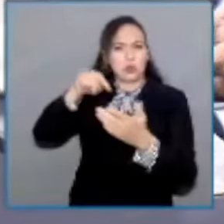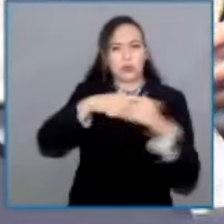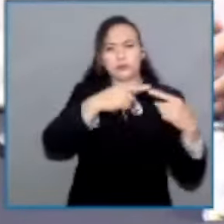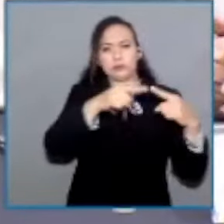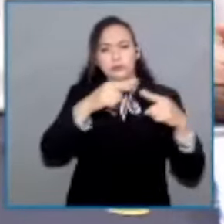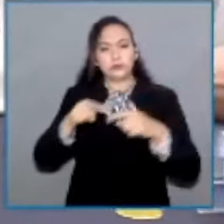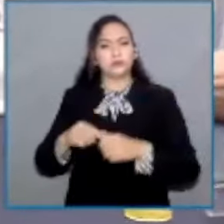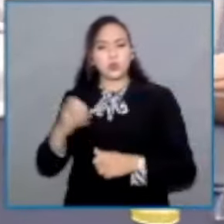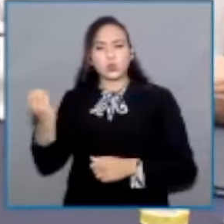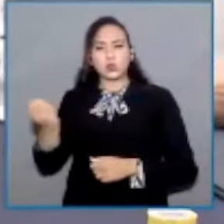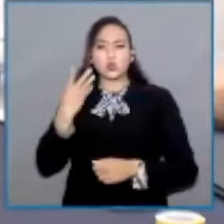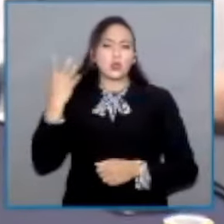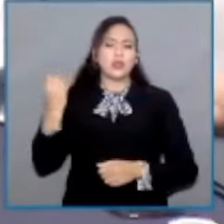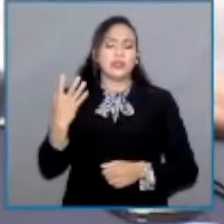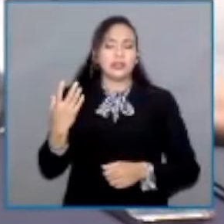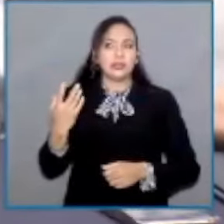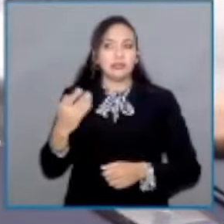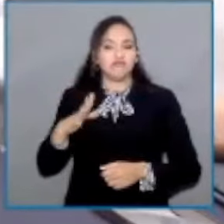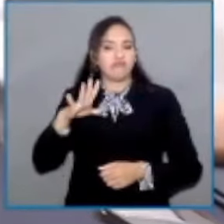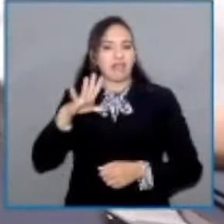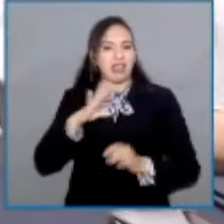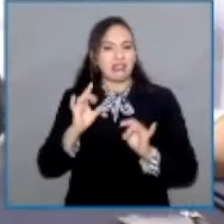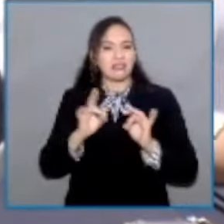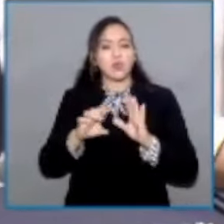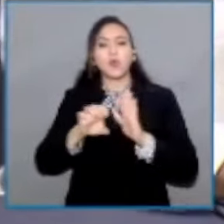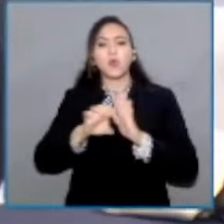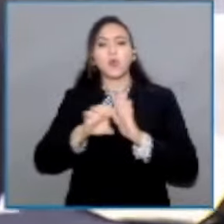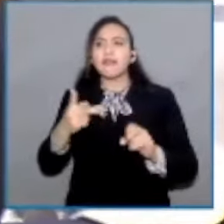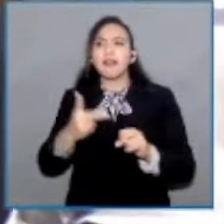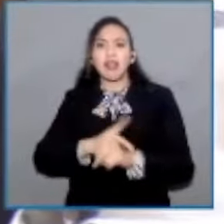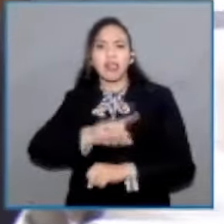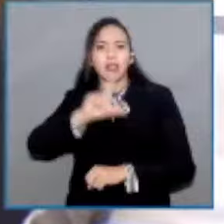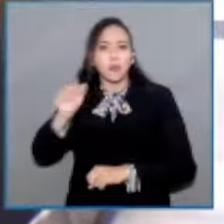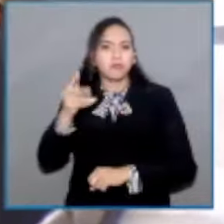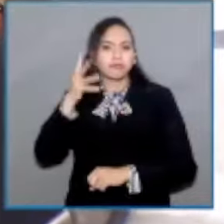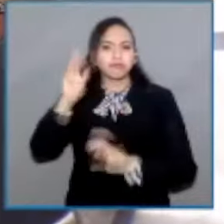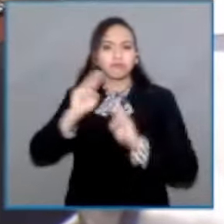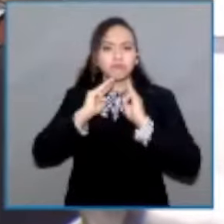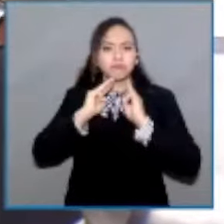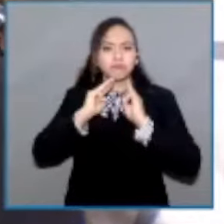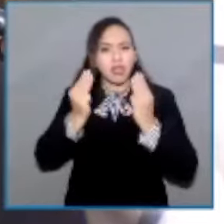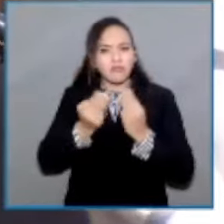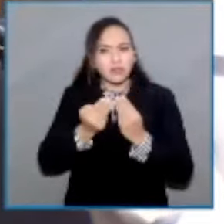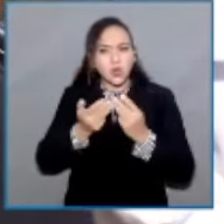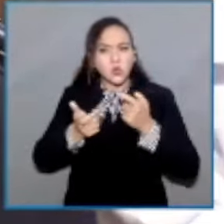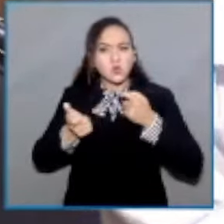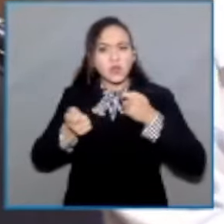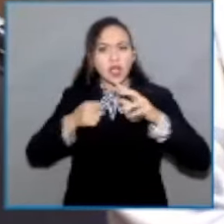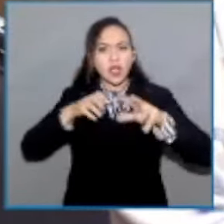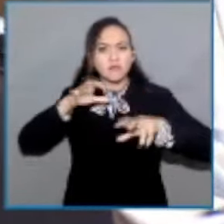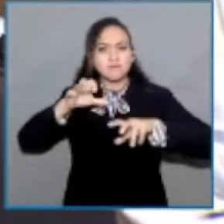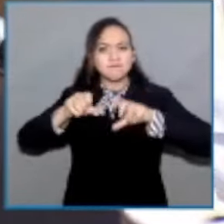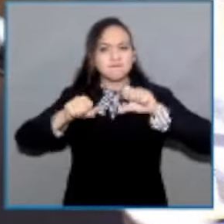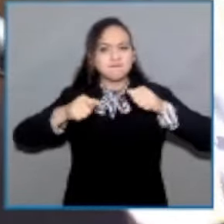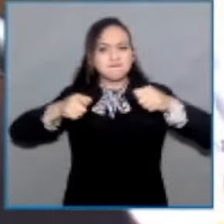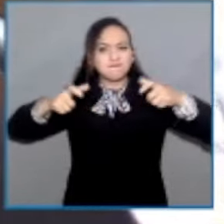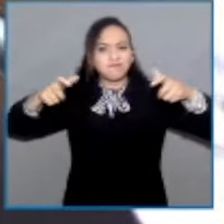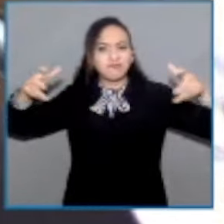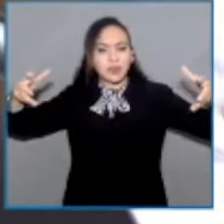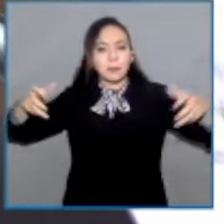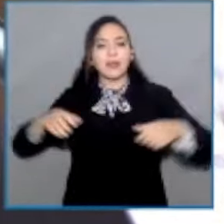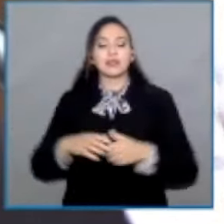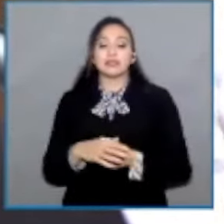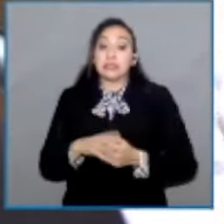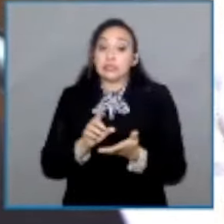muchísimos riesgos para la democracia de México. Y además es un ataque directo para los derechos humanos de las personas que habitamos en este